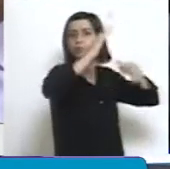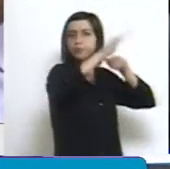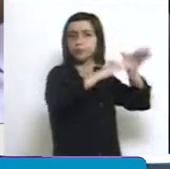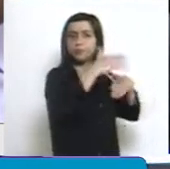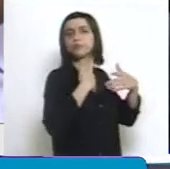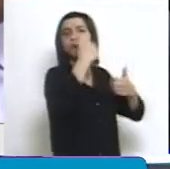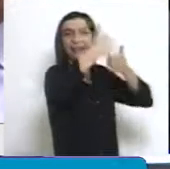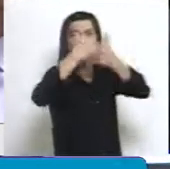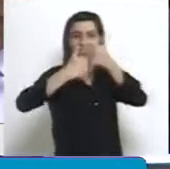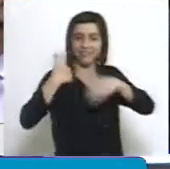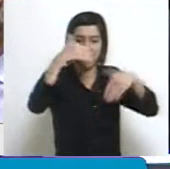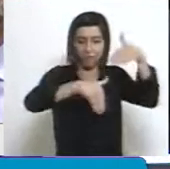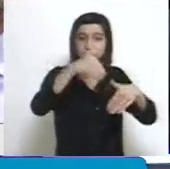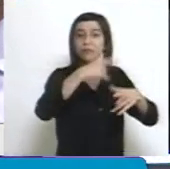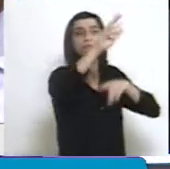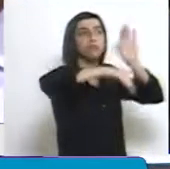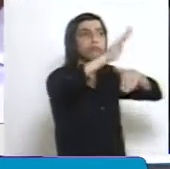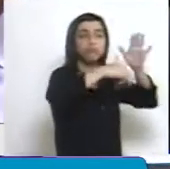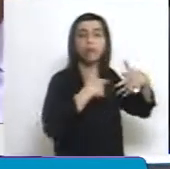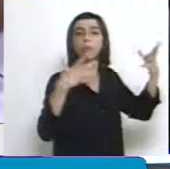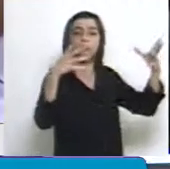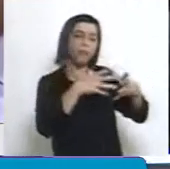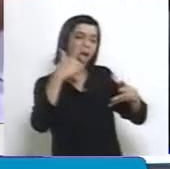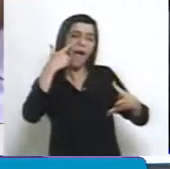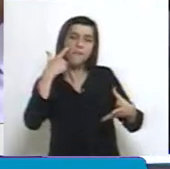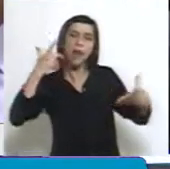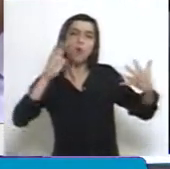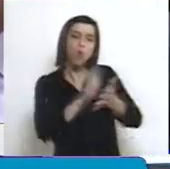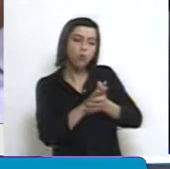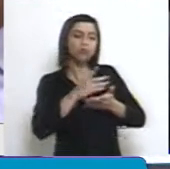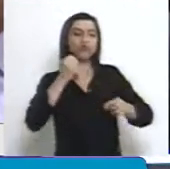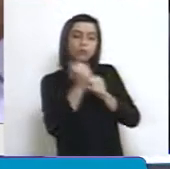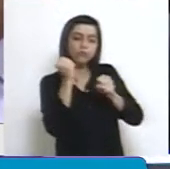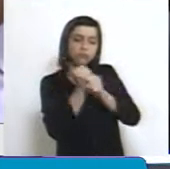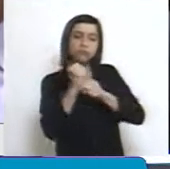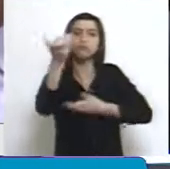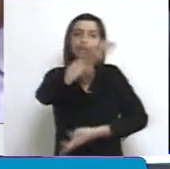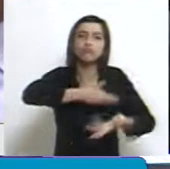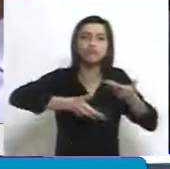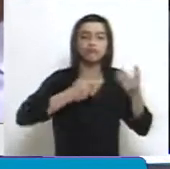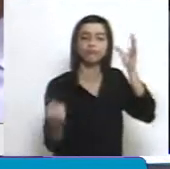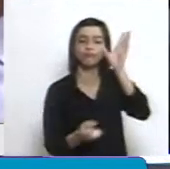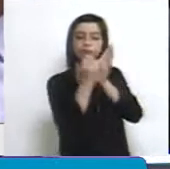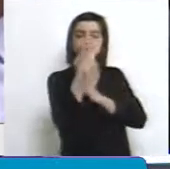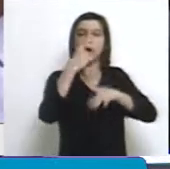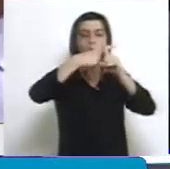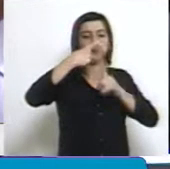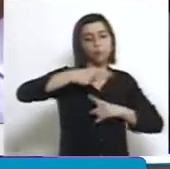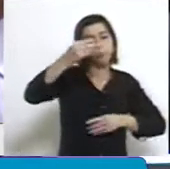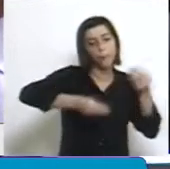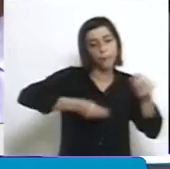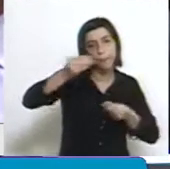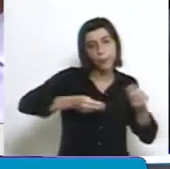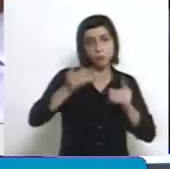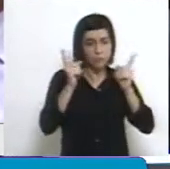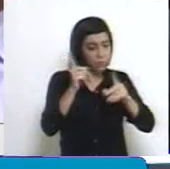elecciones, para que juntos, en el Congreso y a partir del presupuesto elaborado por el actual Poder